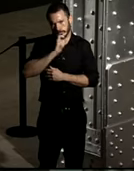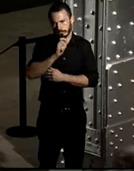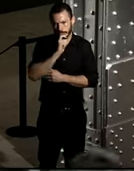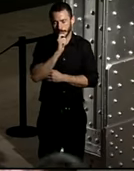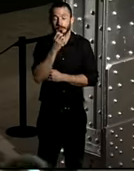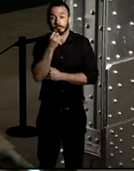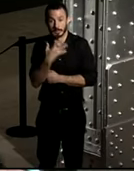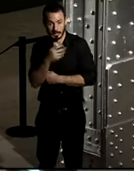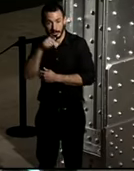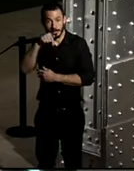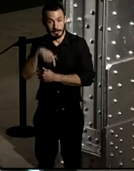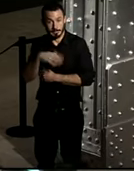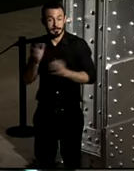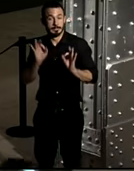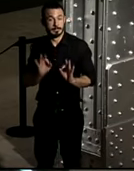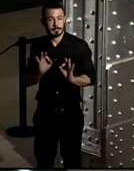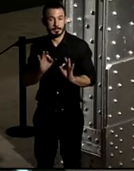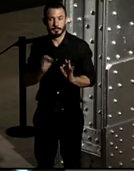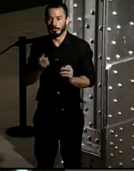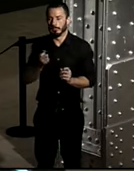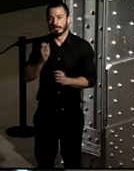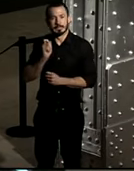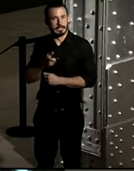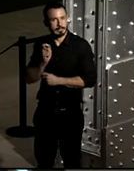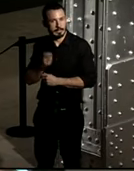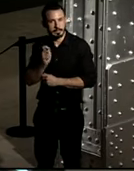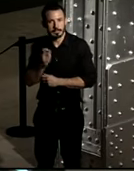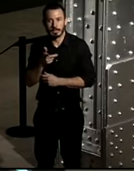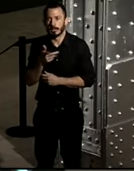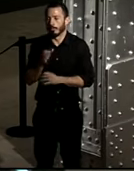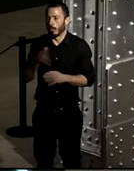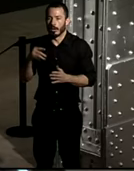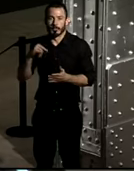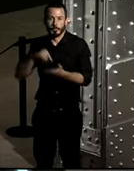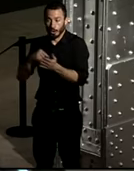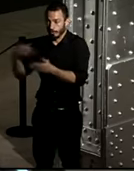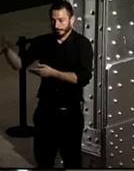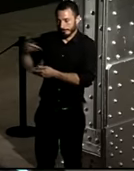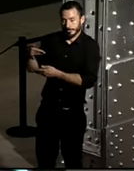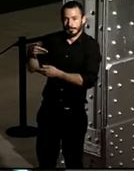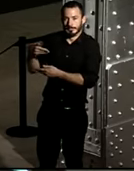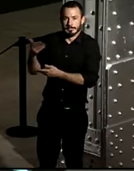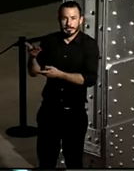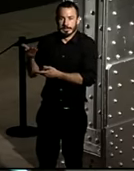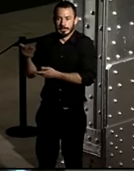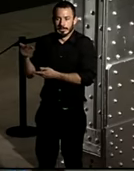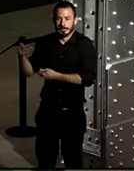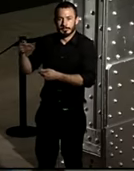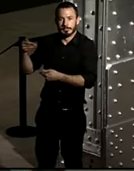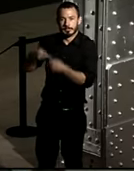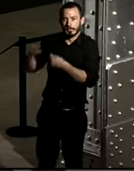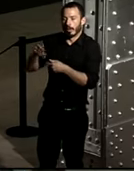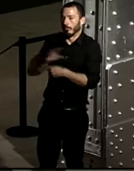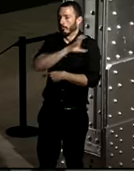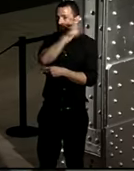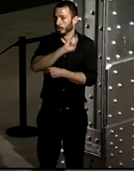Pero bueno, aquí es muy habitual que como los proyectos de encargo también no fluyen de la manera que en otros